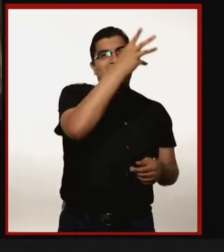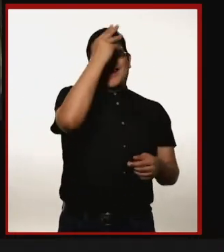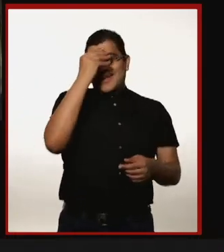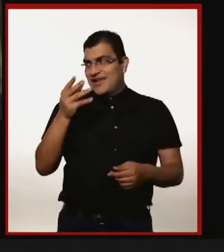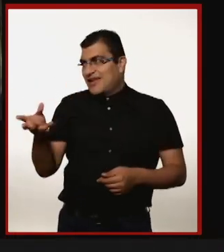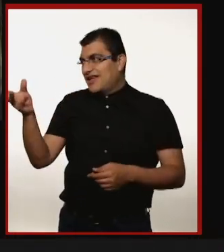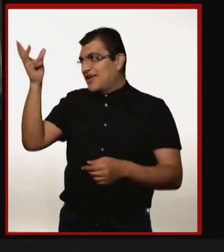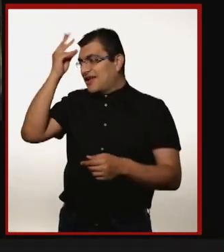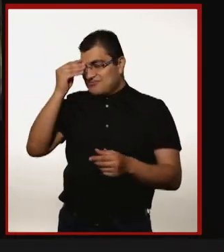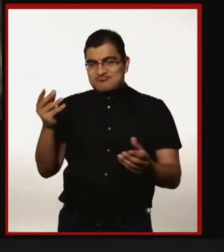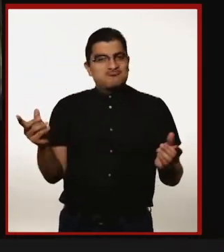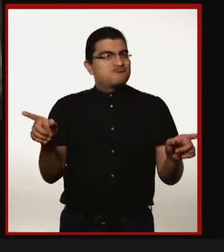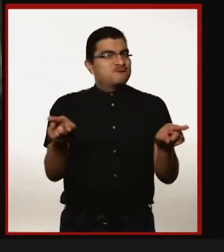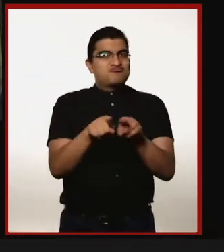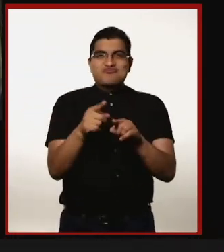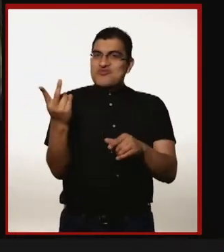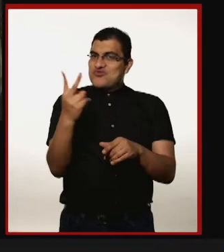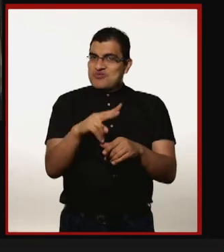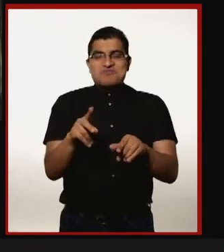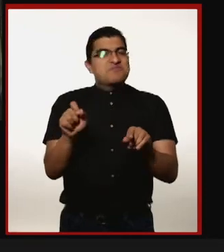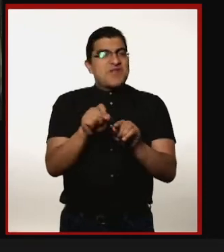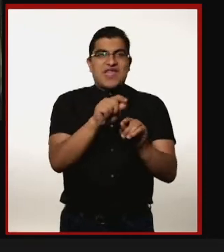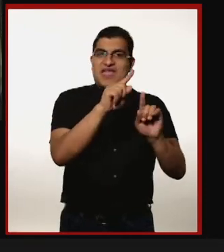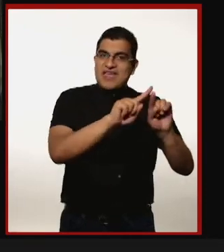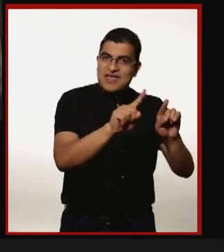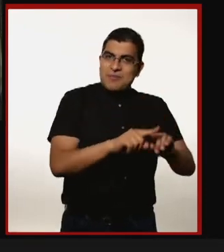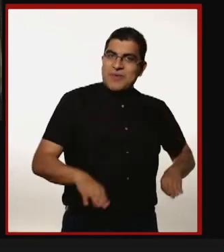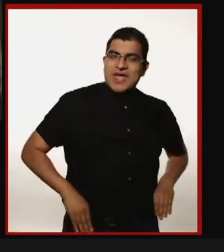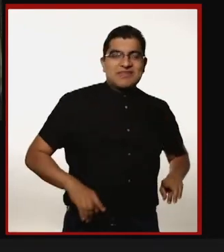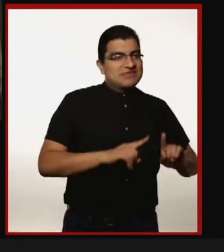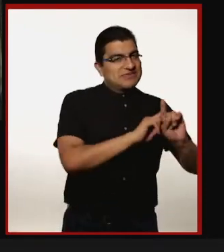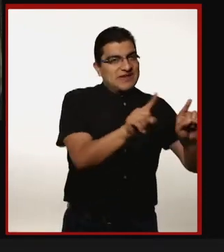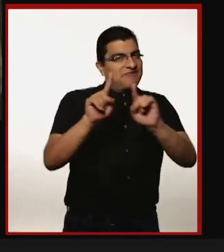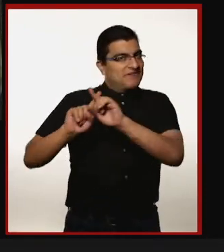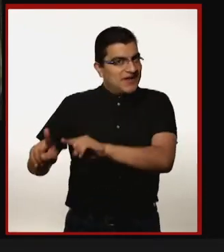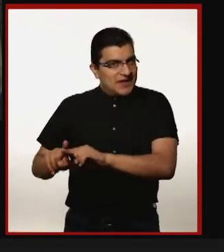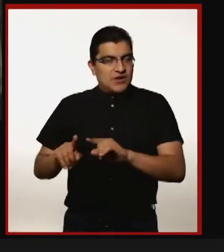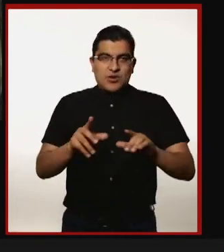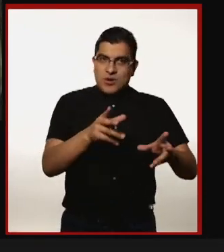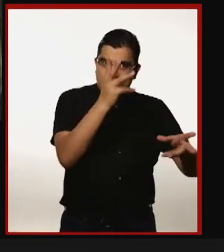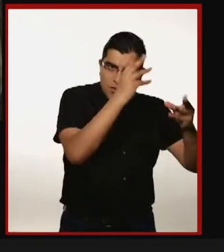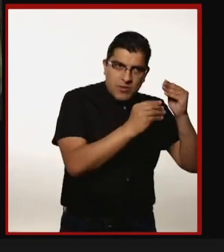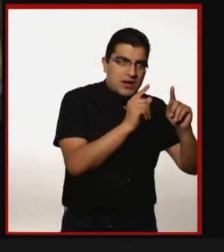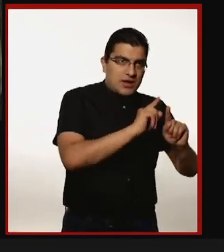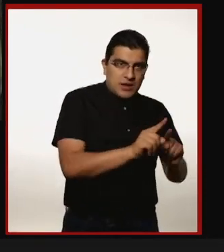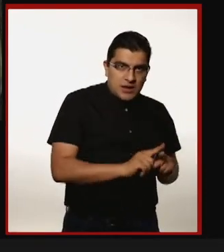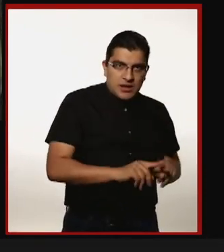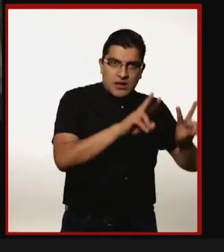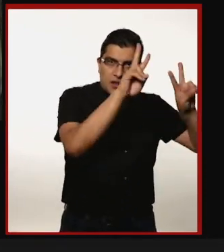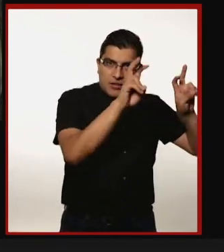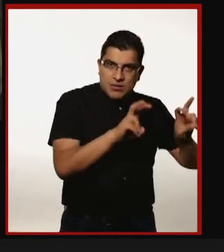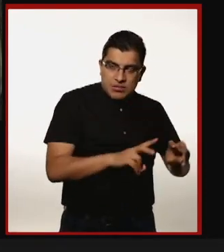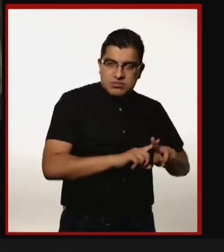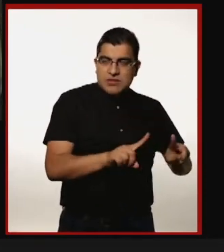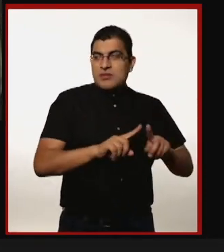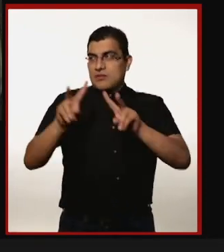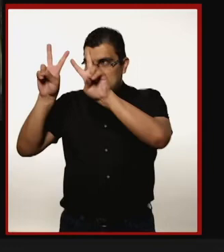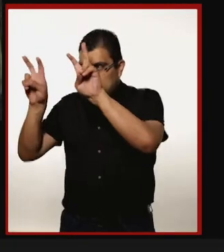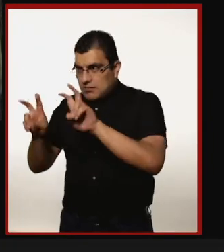espacios en los que aprendemos con estrategias específicas en cada uno, con contenidos diversos en cada